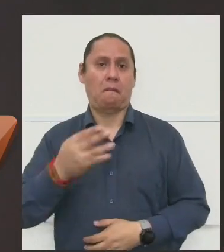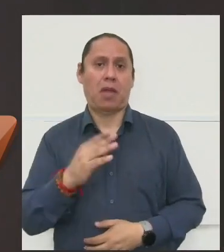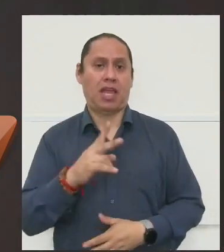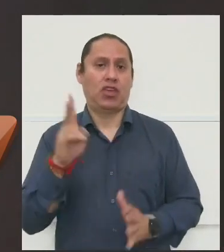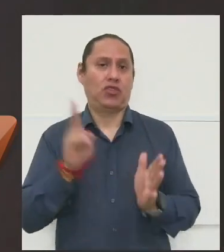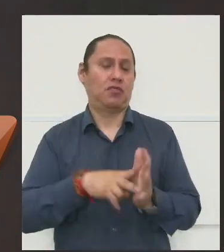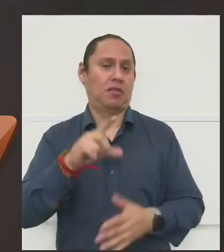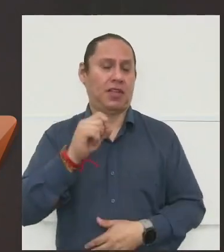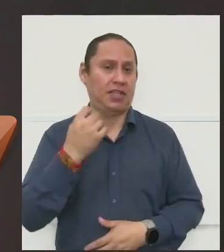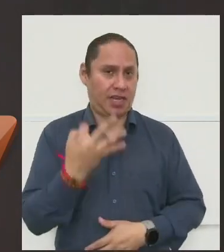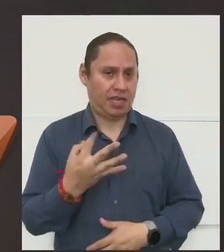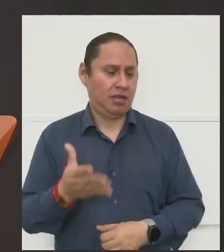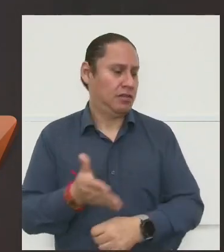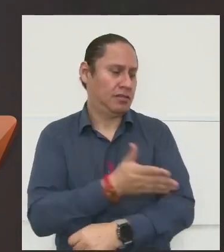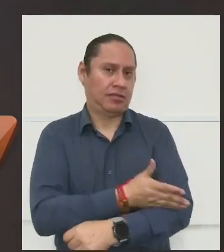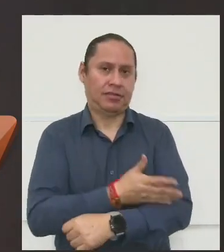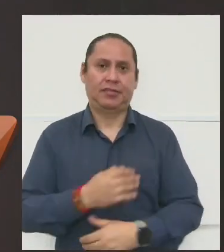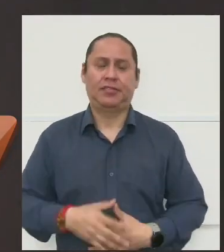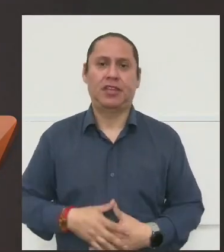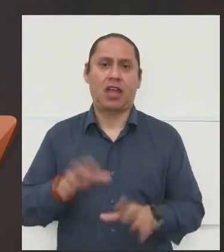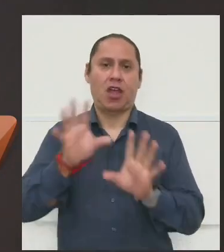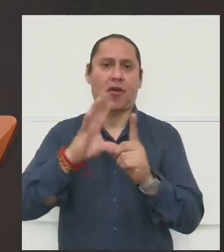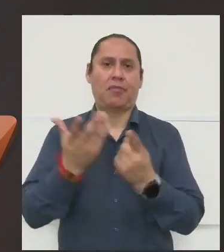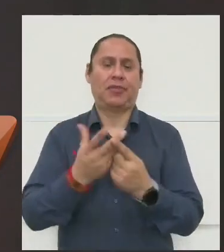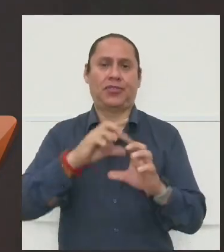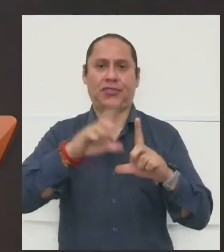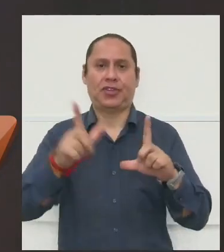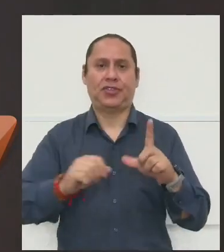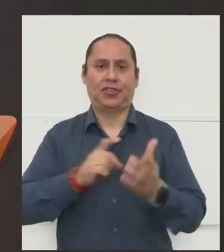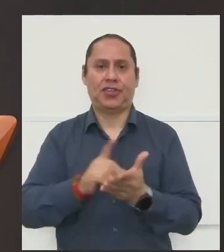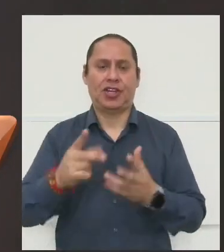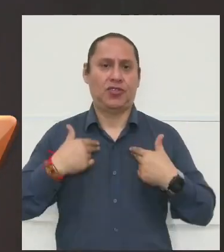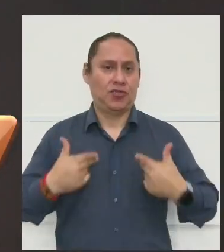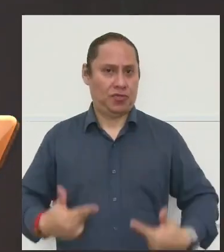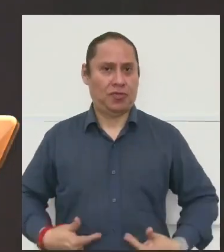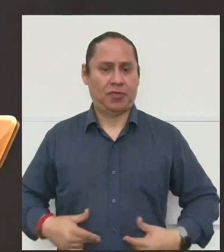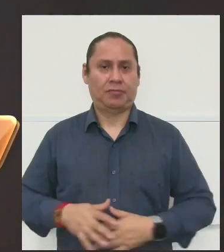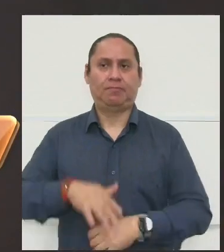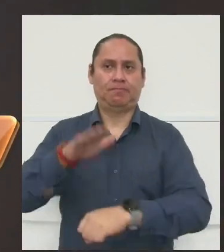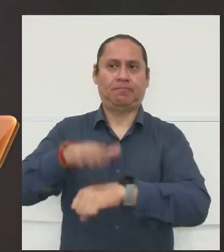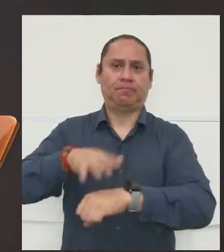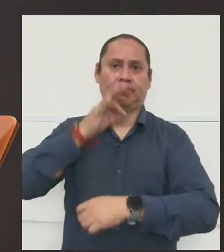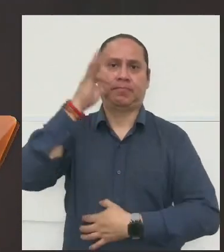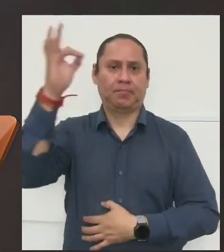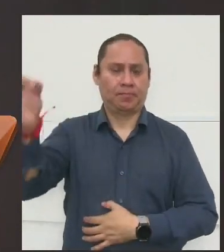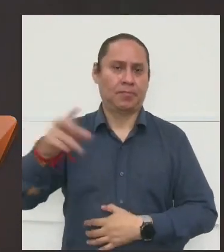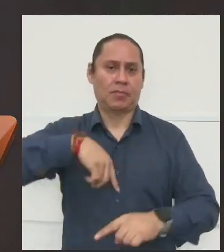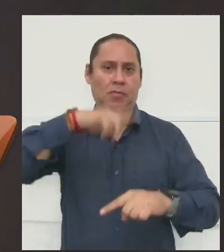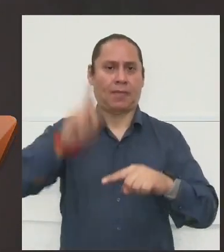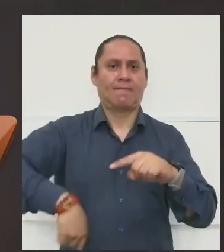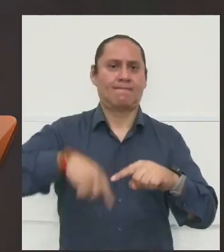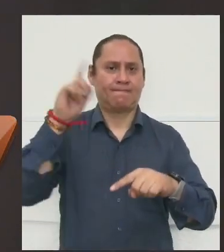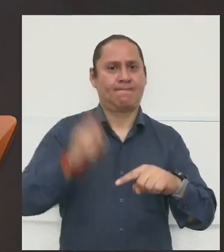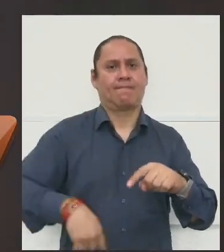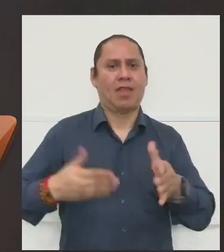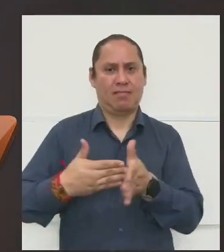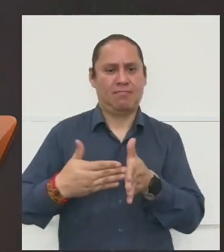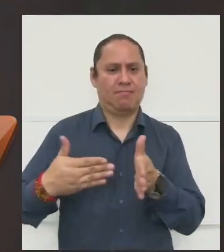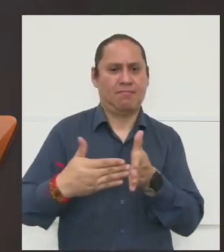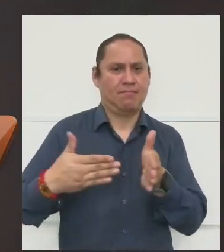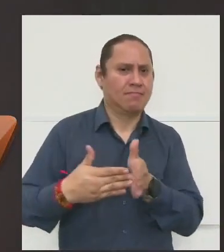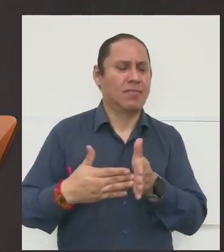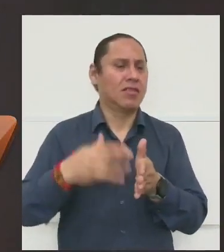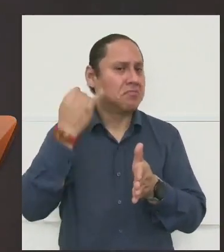el 2023 recientemente la Comisión Nacional de Derechos Humanos llamó a eliminar las limitaciones y